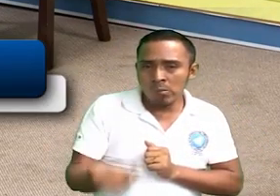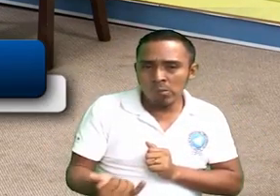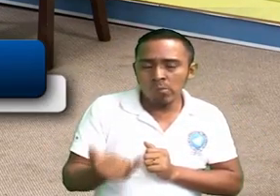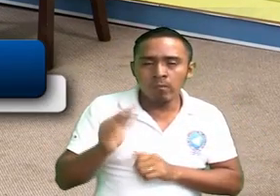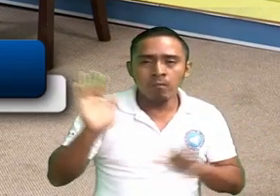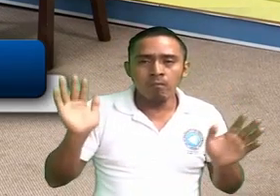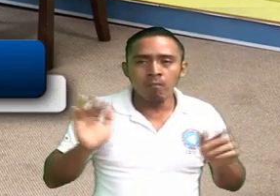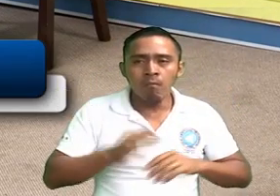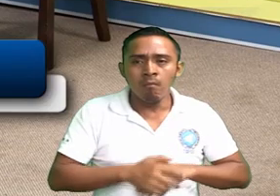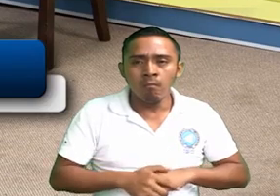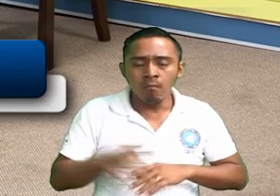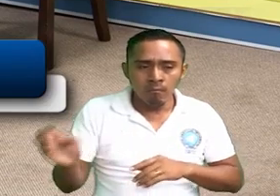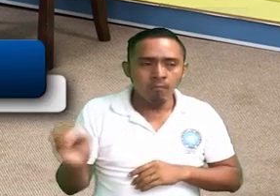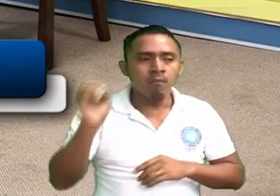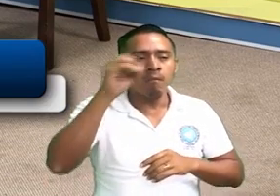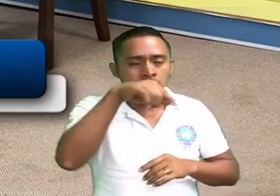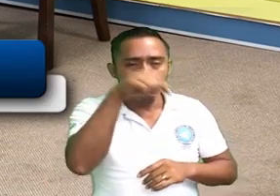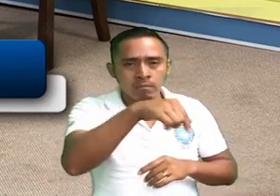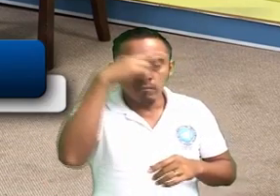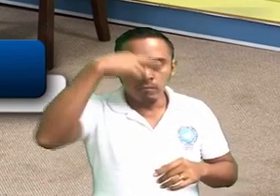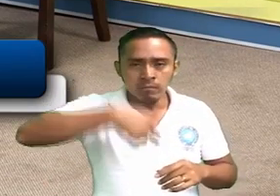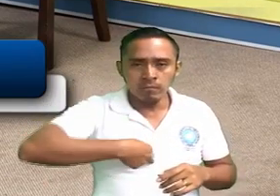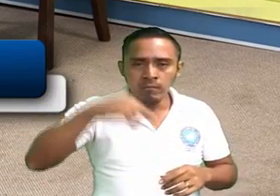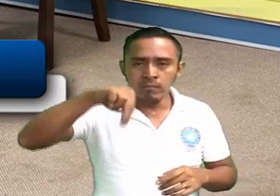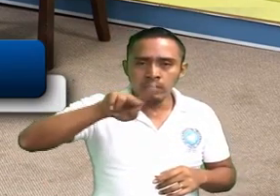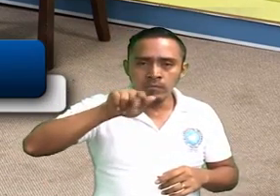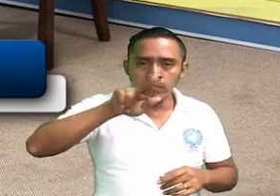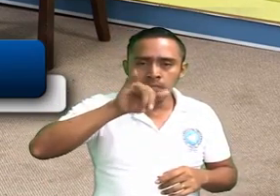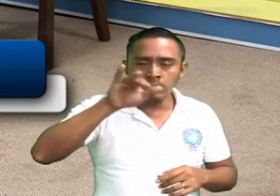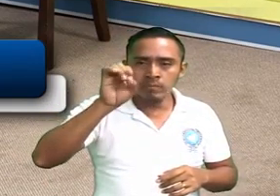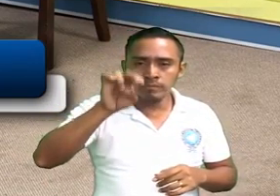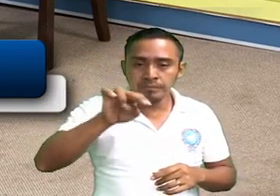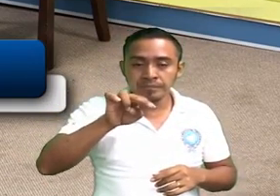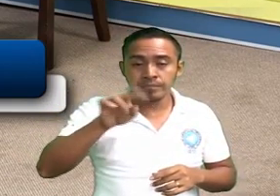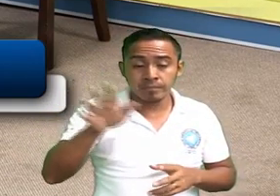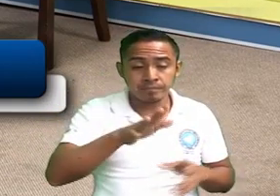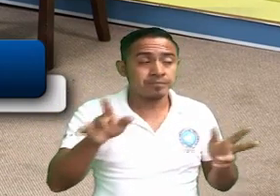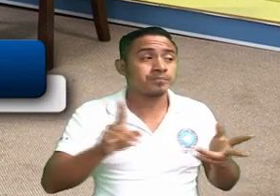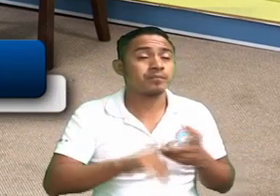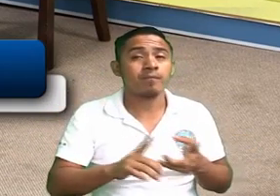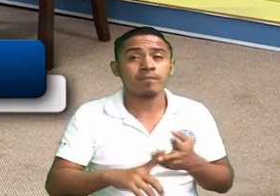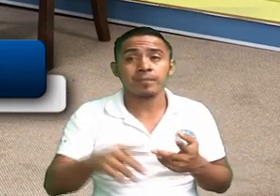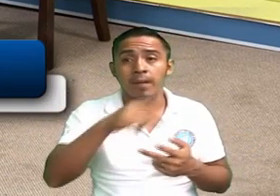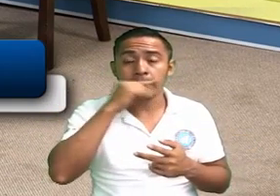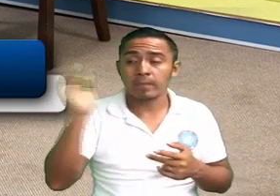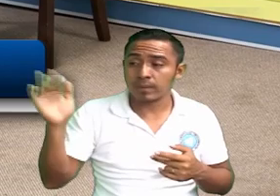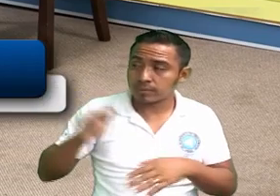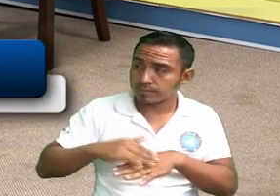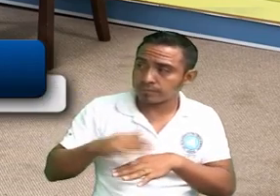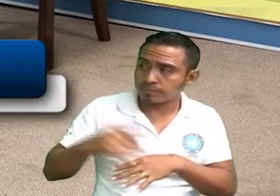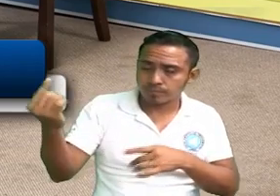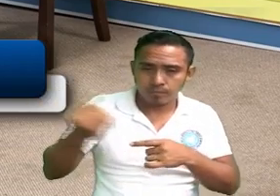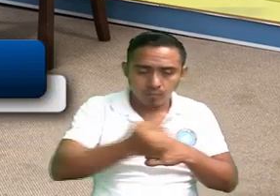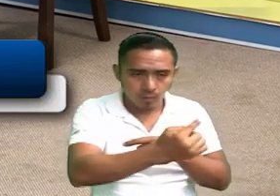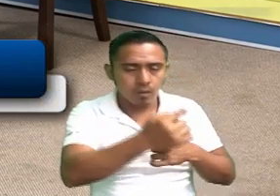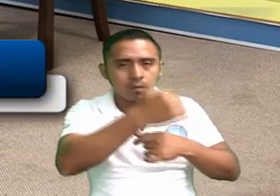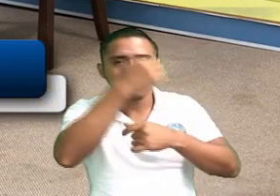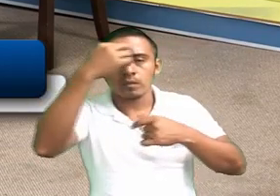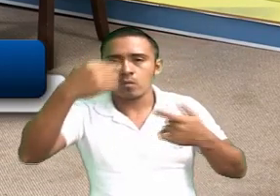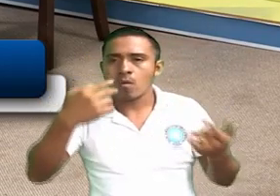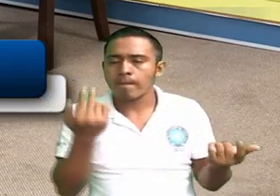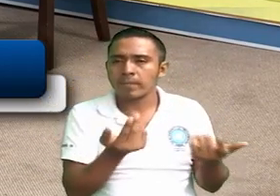a citar al papá, pues, porque la mamá fue la que me lo llevó. Mire, la niña así, pero ya le hice todos los chequeos, tiene 4 años, pero